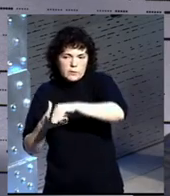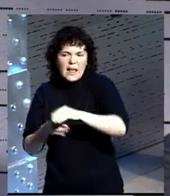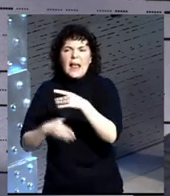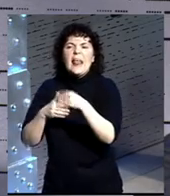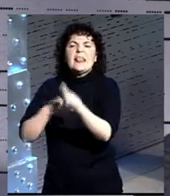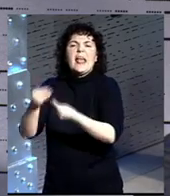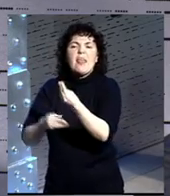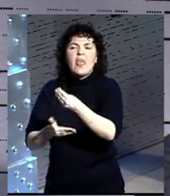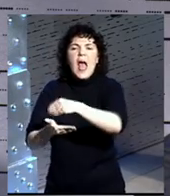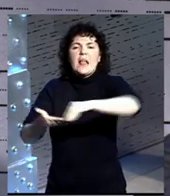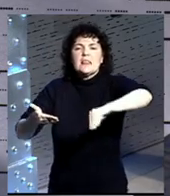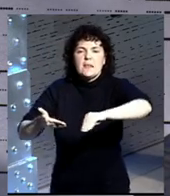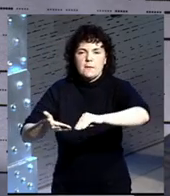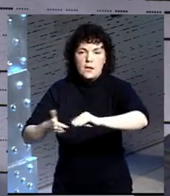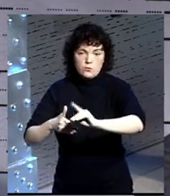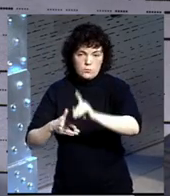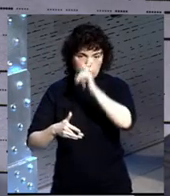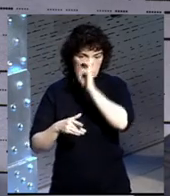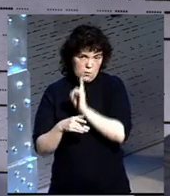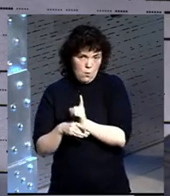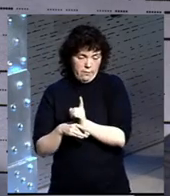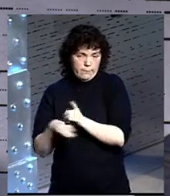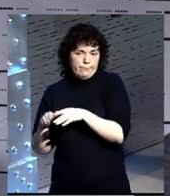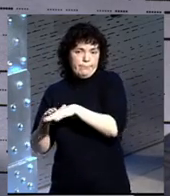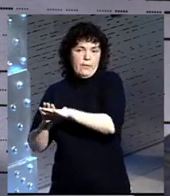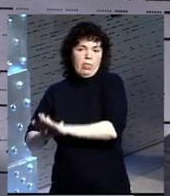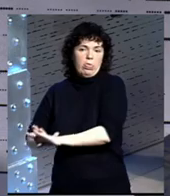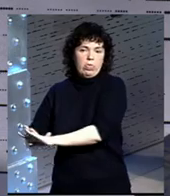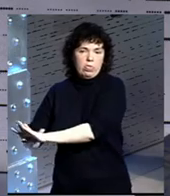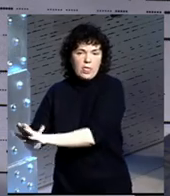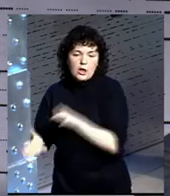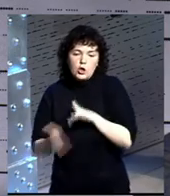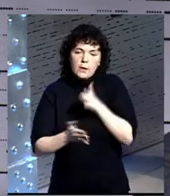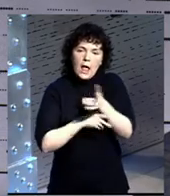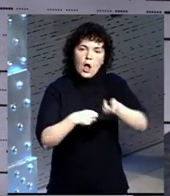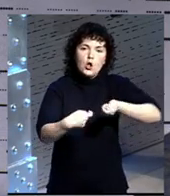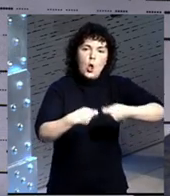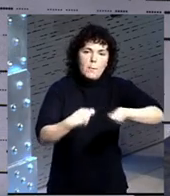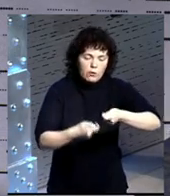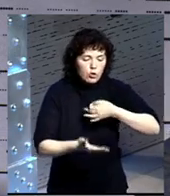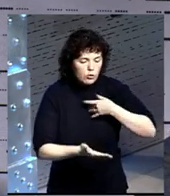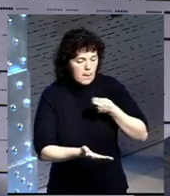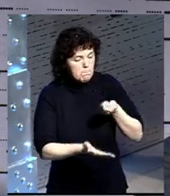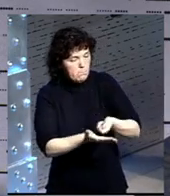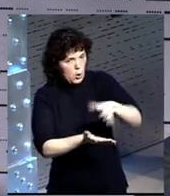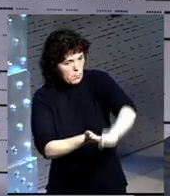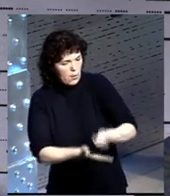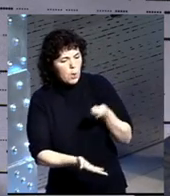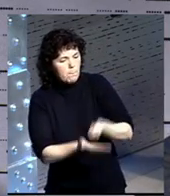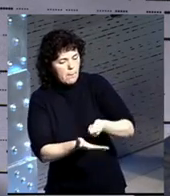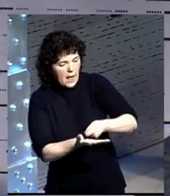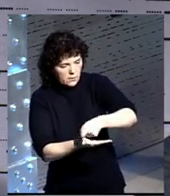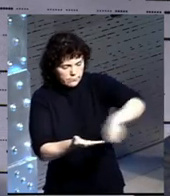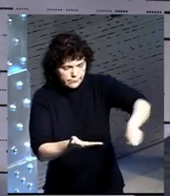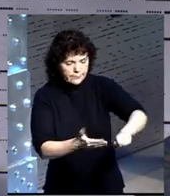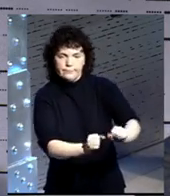activa? No se acuerda de hacerlo. Lo que ocurre es que cuando llega al comercio y en ese momento va a pagar, se da cuenta de que no activó la